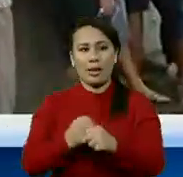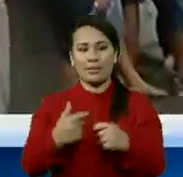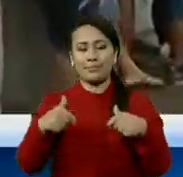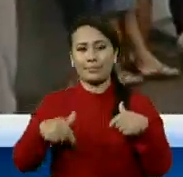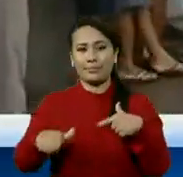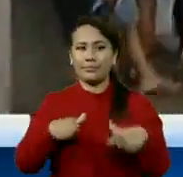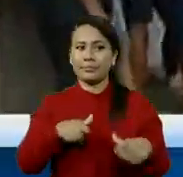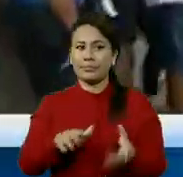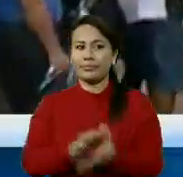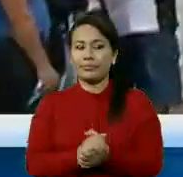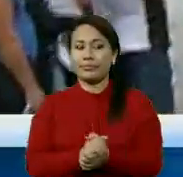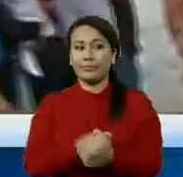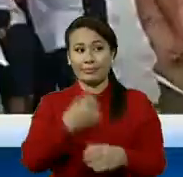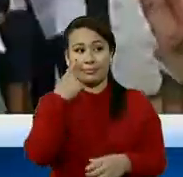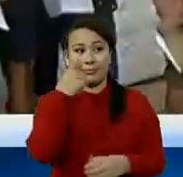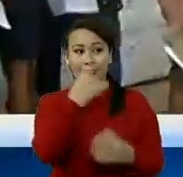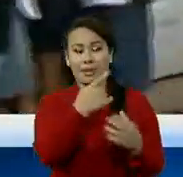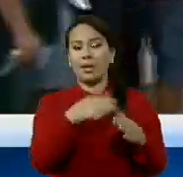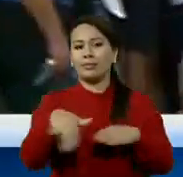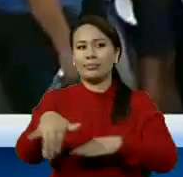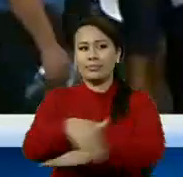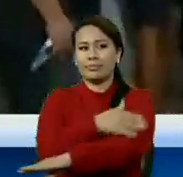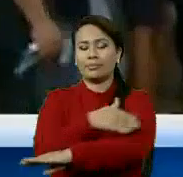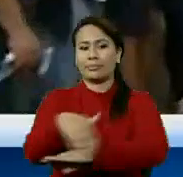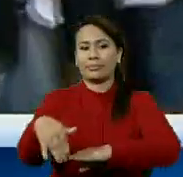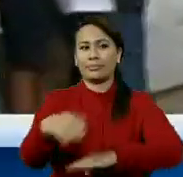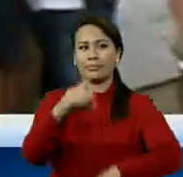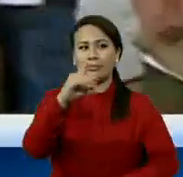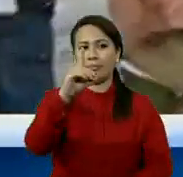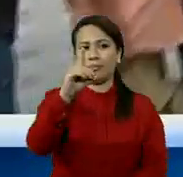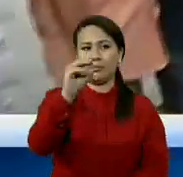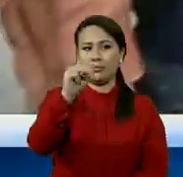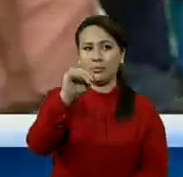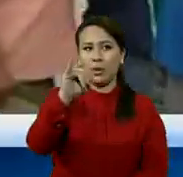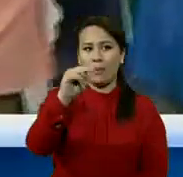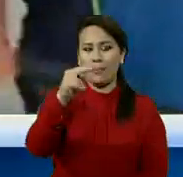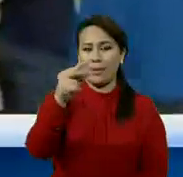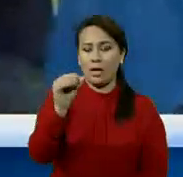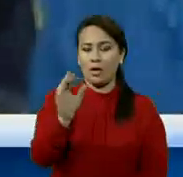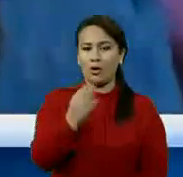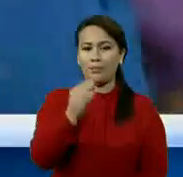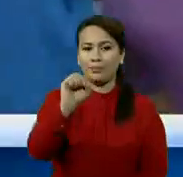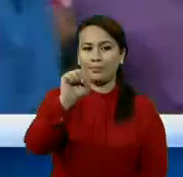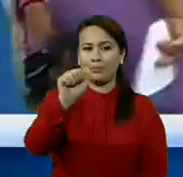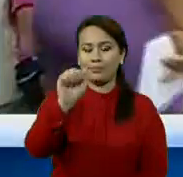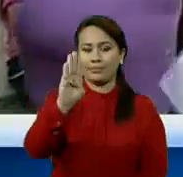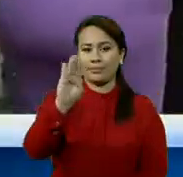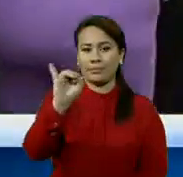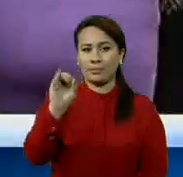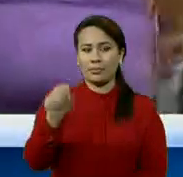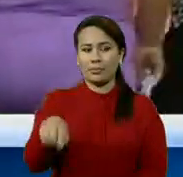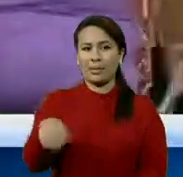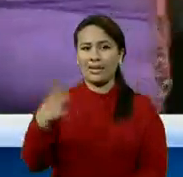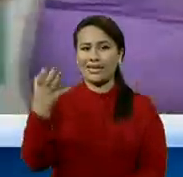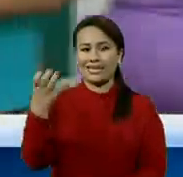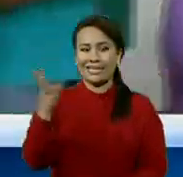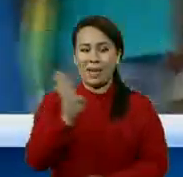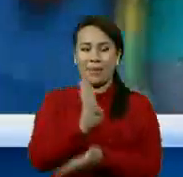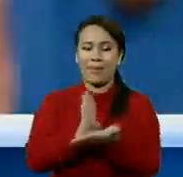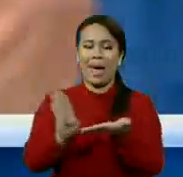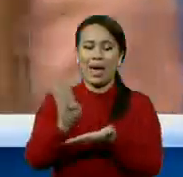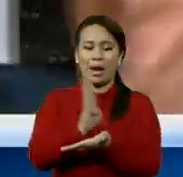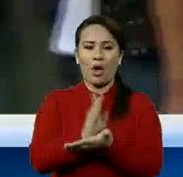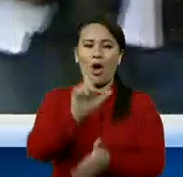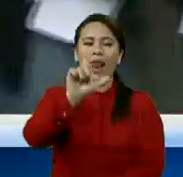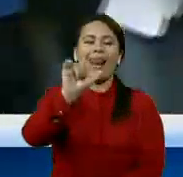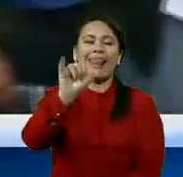ubicados en la intersección de Domingo Savio y la 15, sector conocido como Barrio Lindo, en el